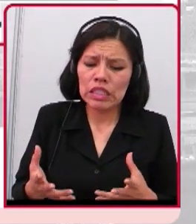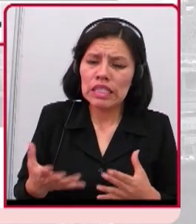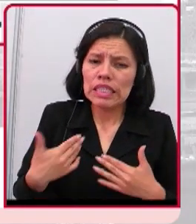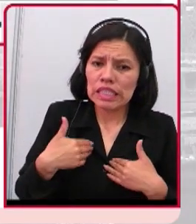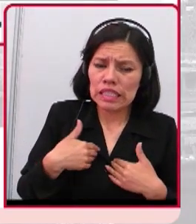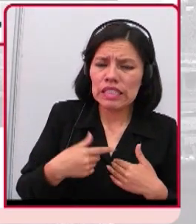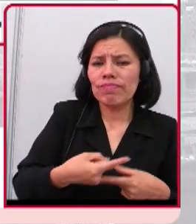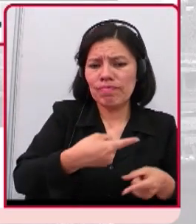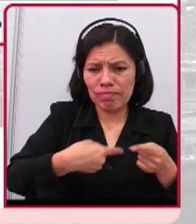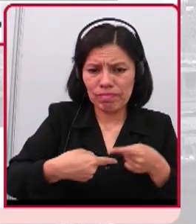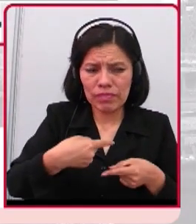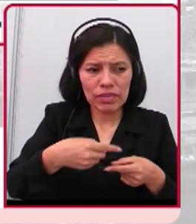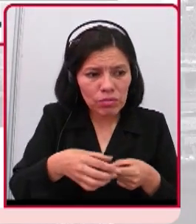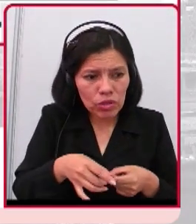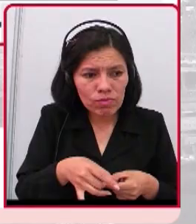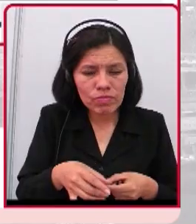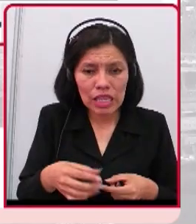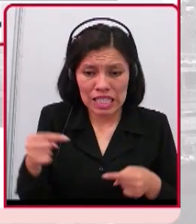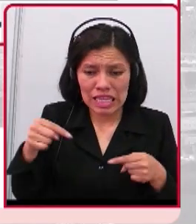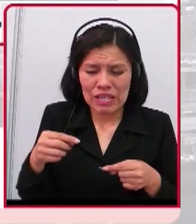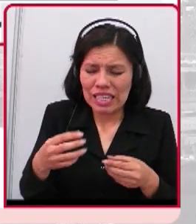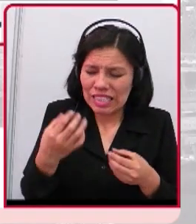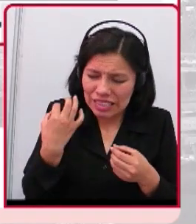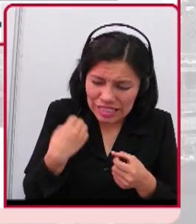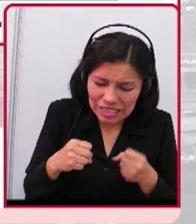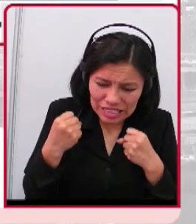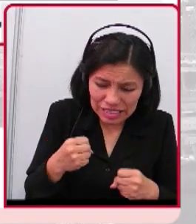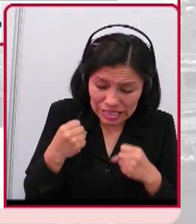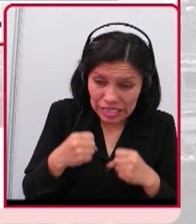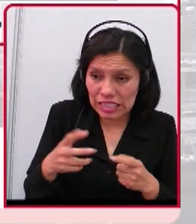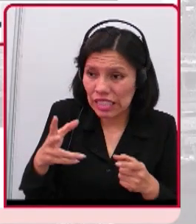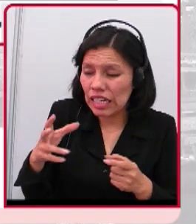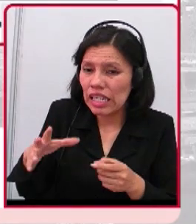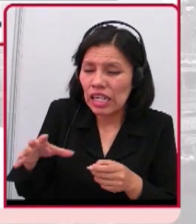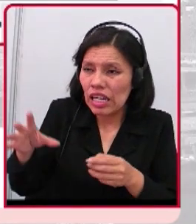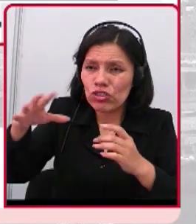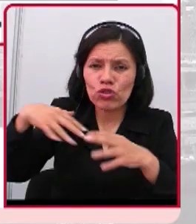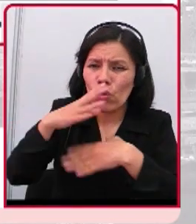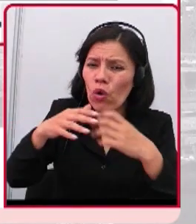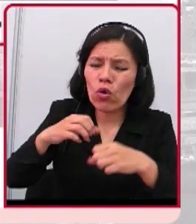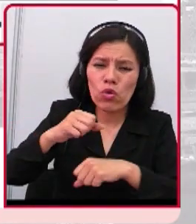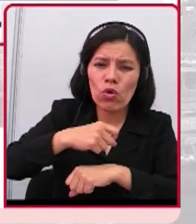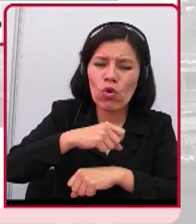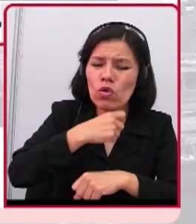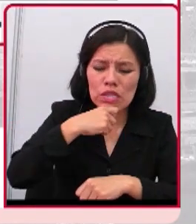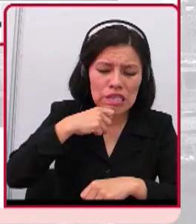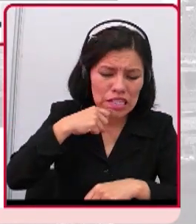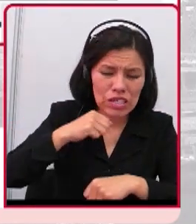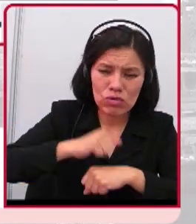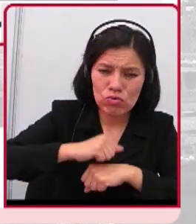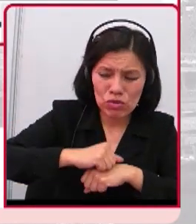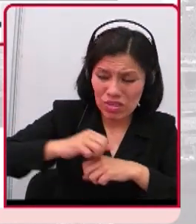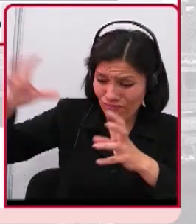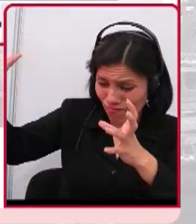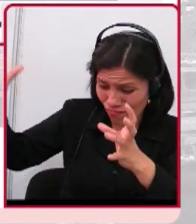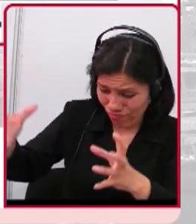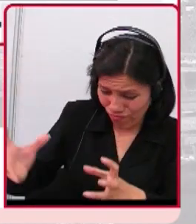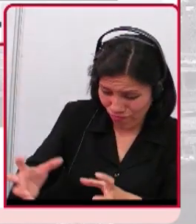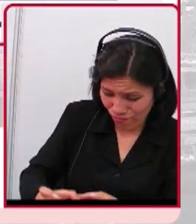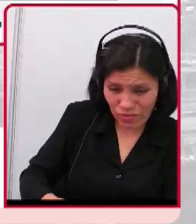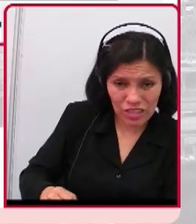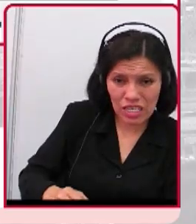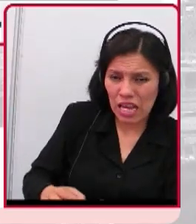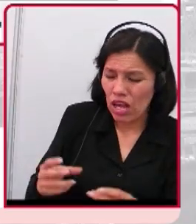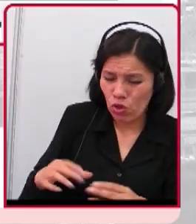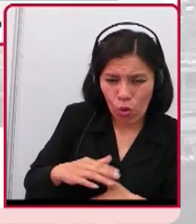el operador para poder maximizar, en este caso, el sólido, la variable principal. Y finalmente, una estrategia de emergencia y de